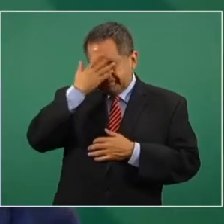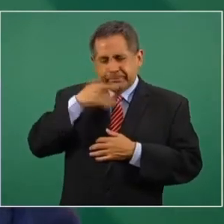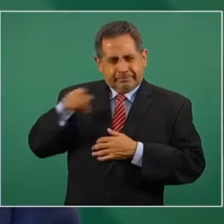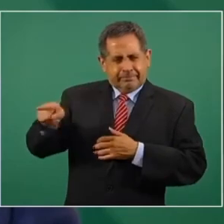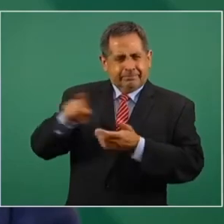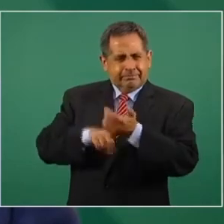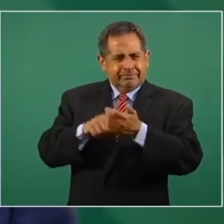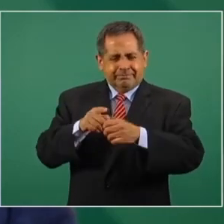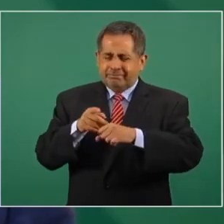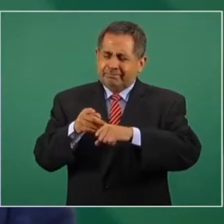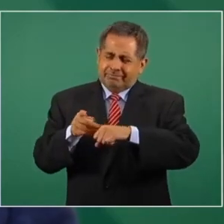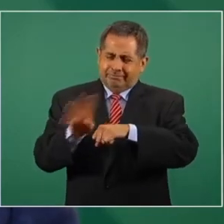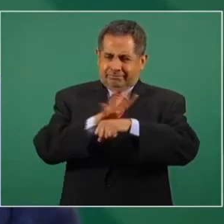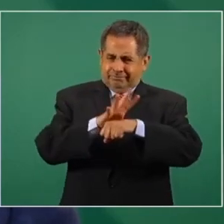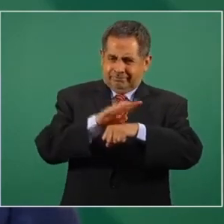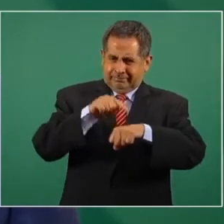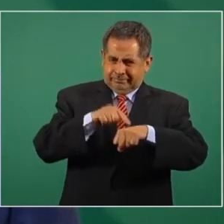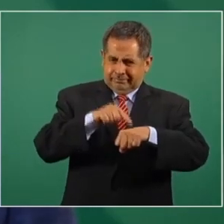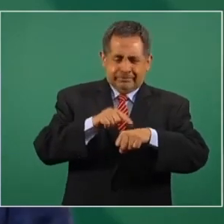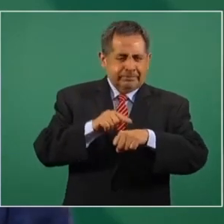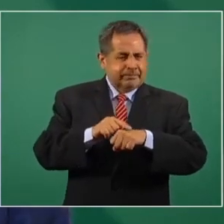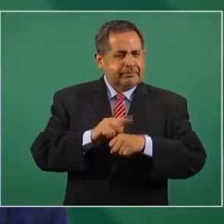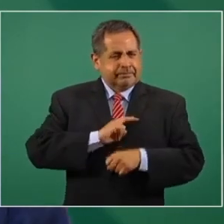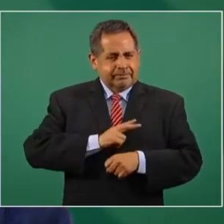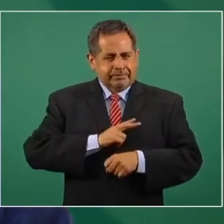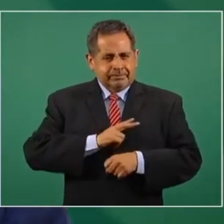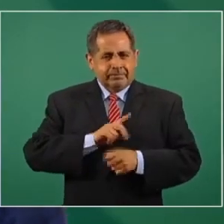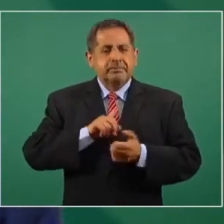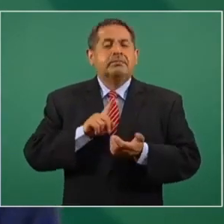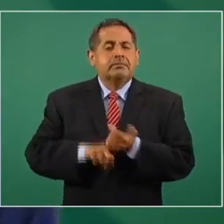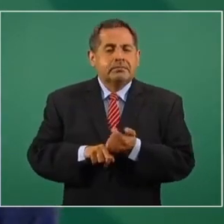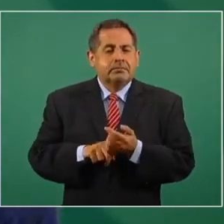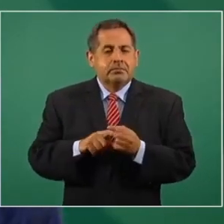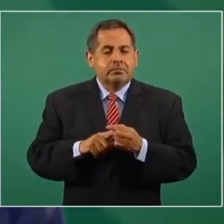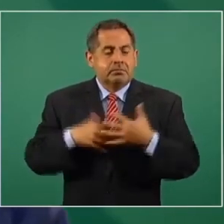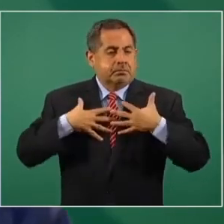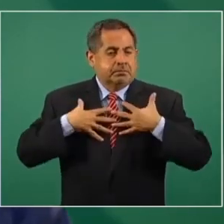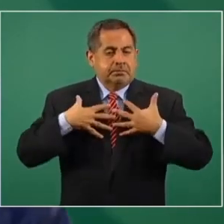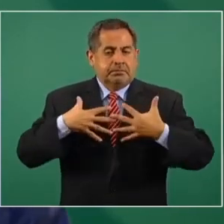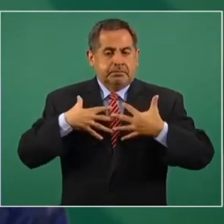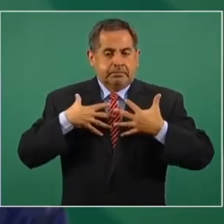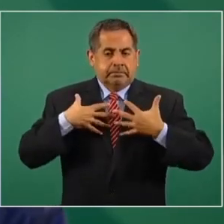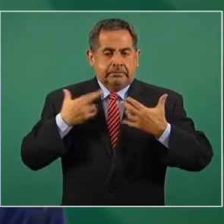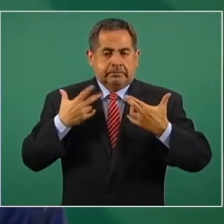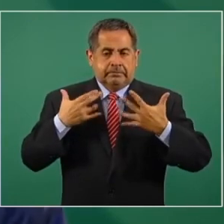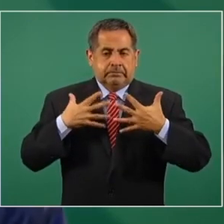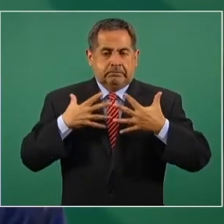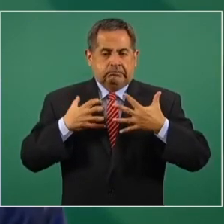enfermedad, este virus, pues afecta los pulmones.